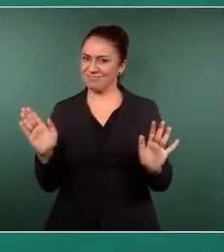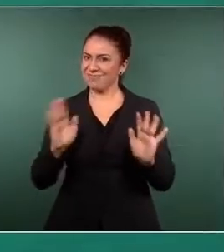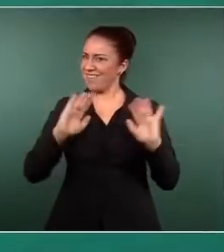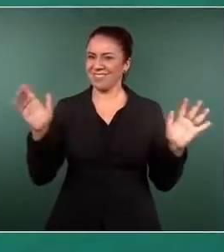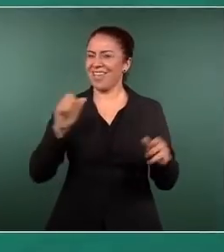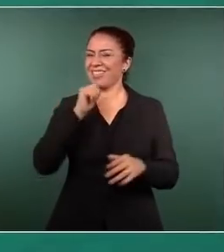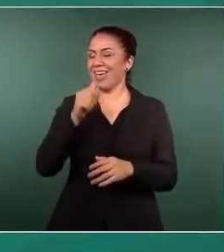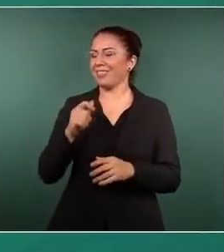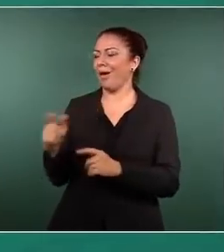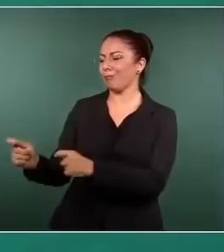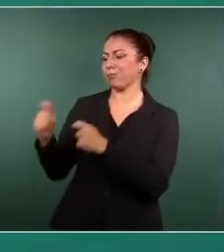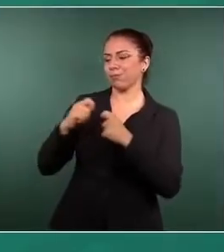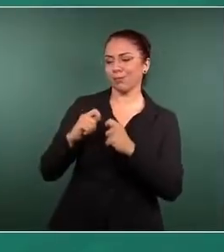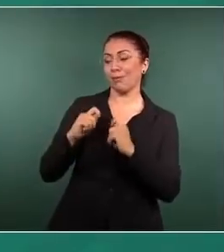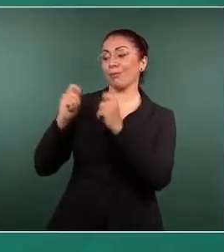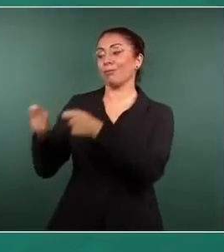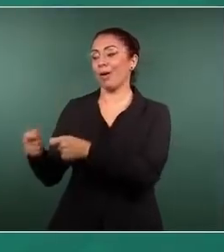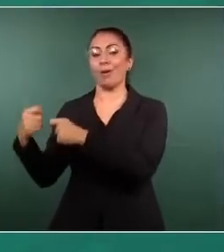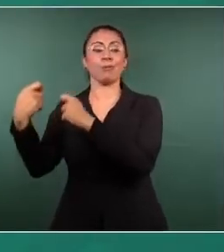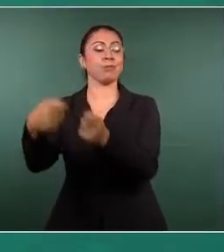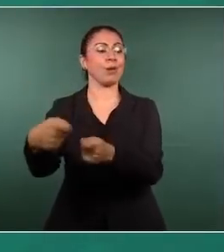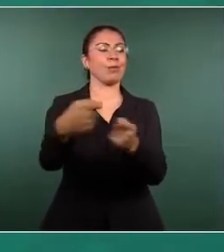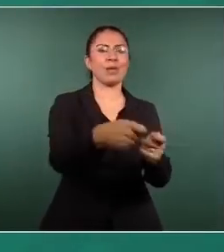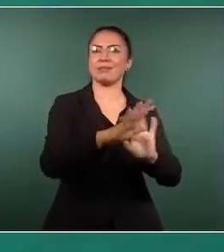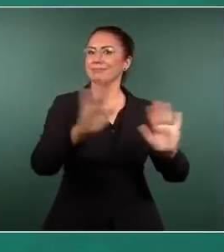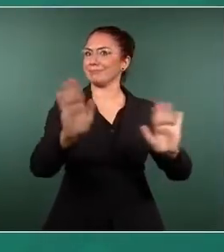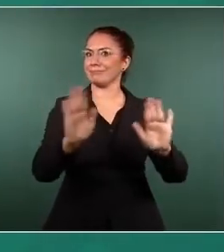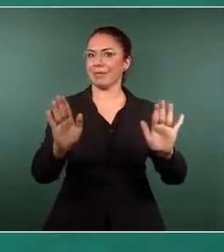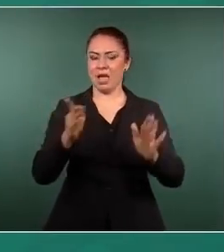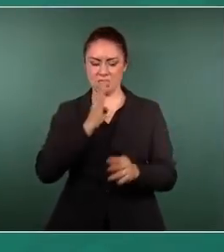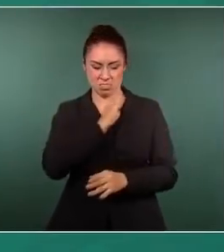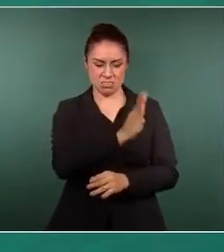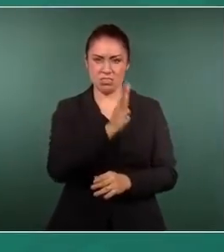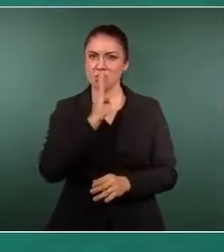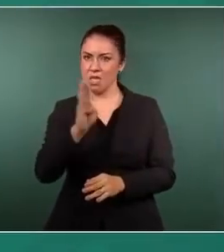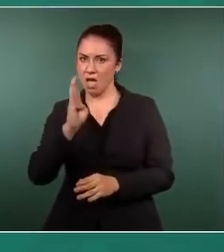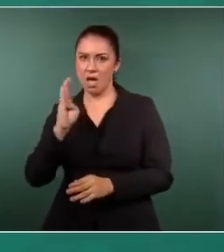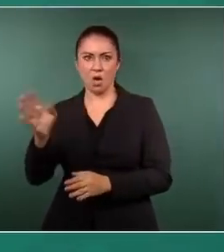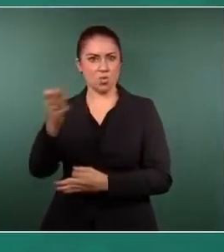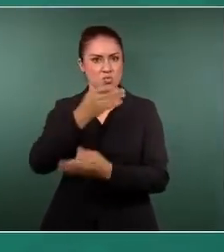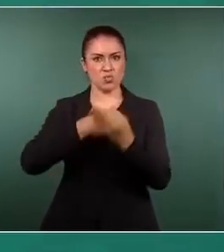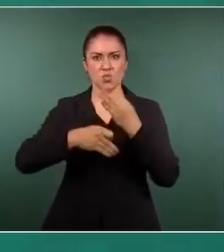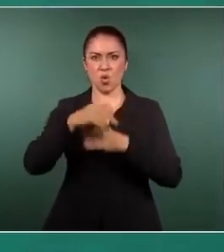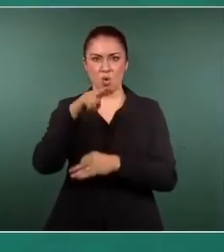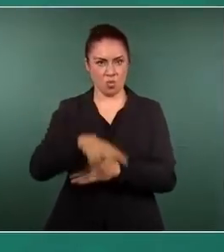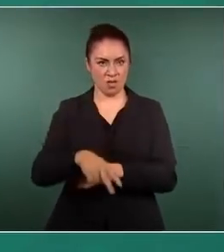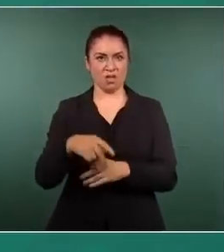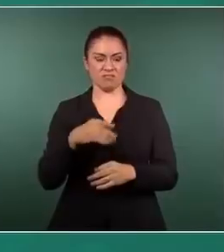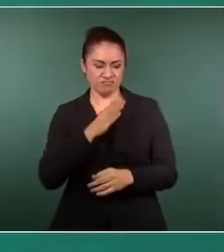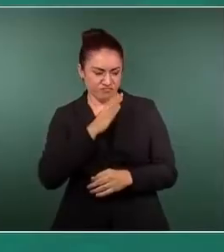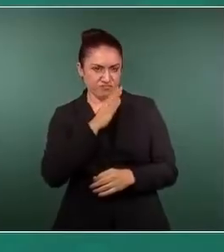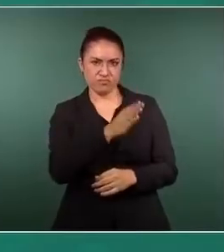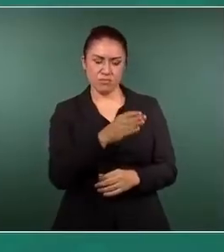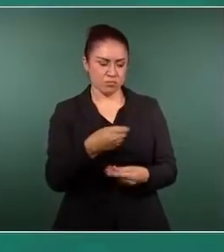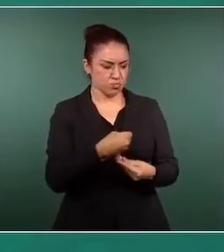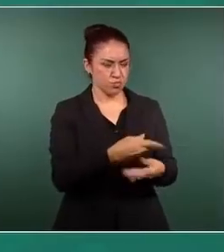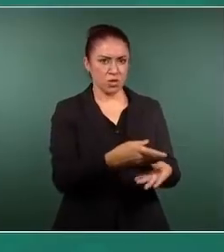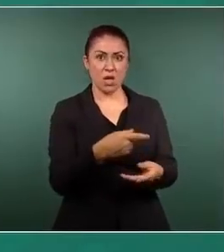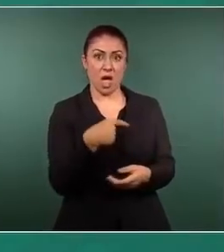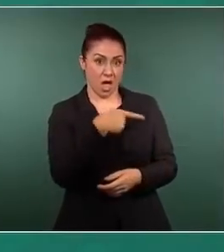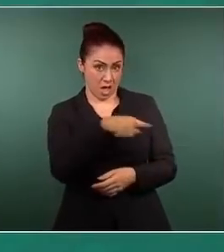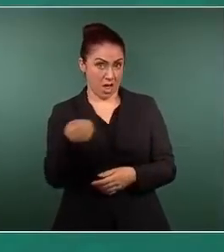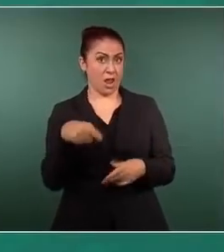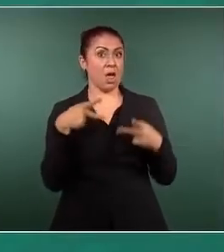no se da nada a través de intermediarios todo le llega de manera directa a la gente